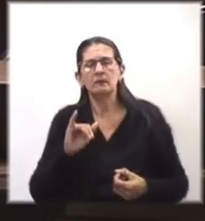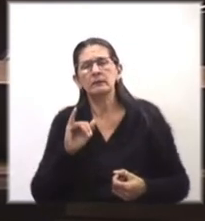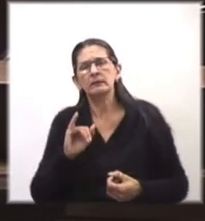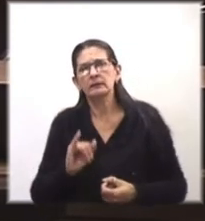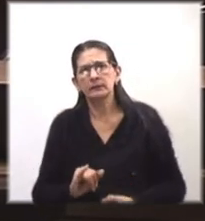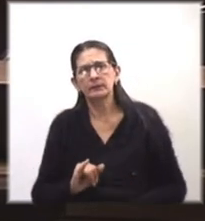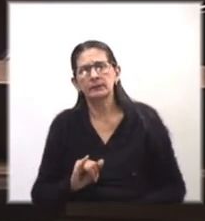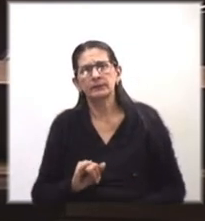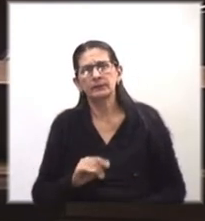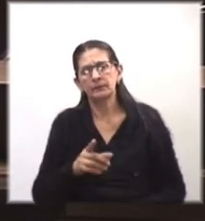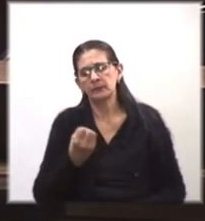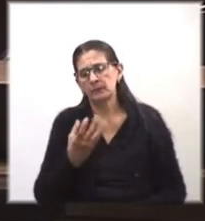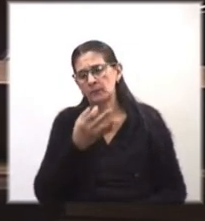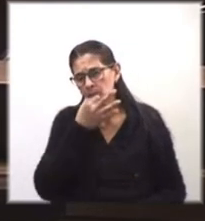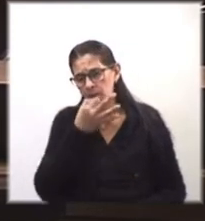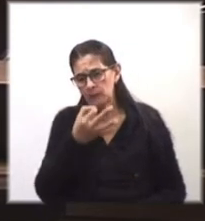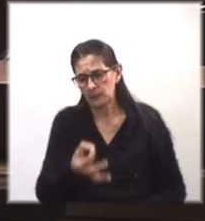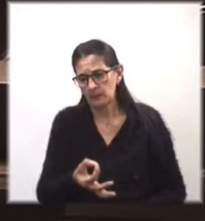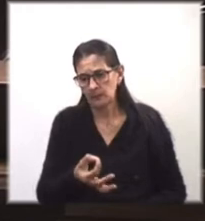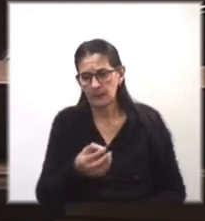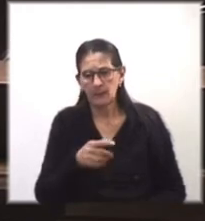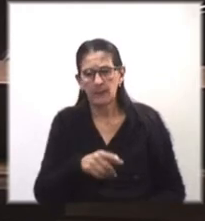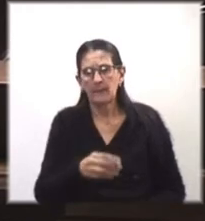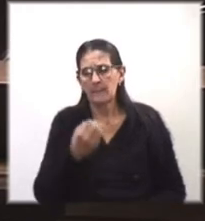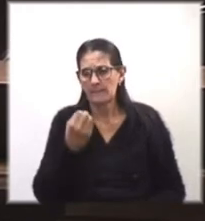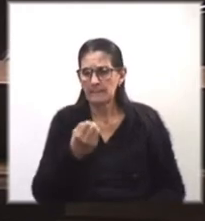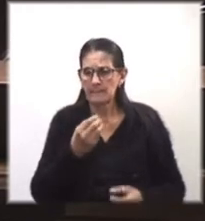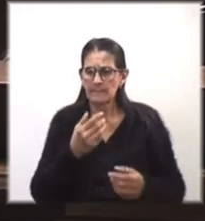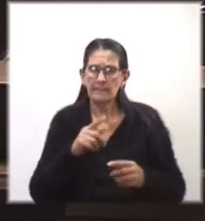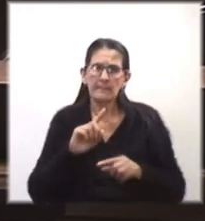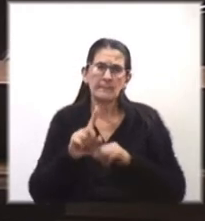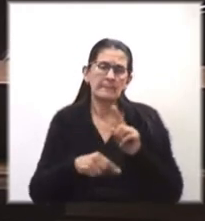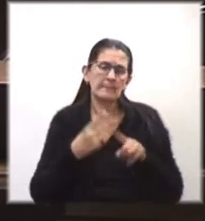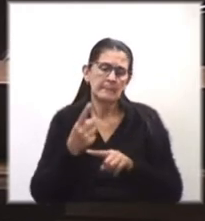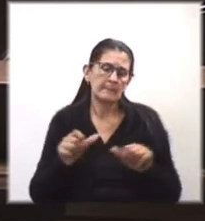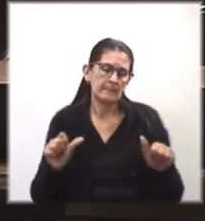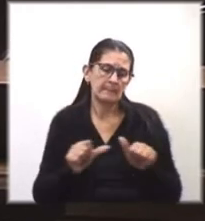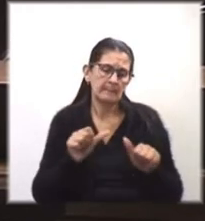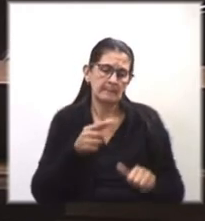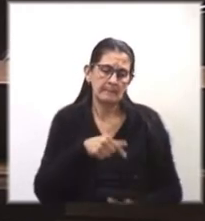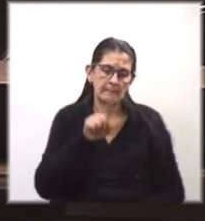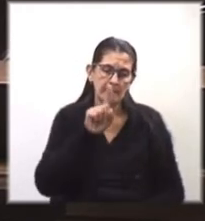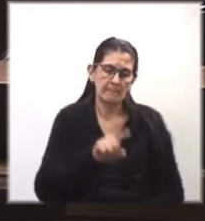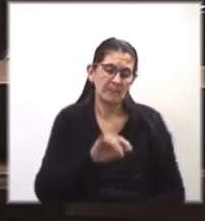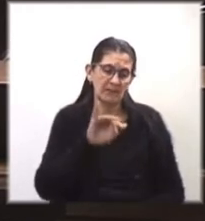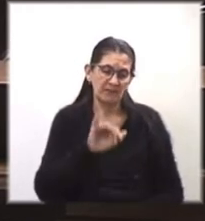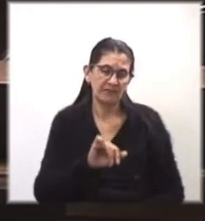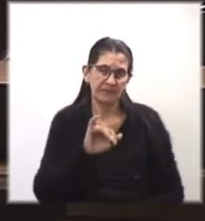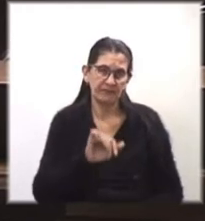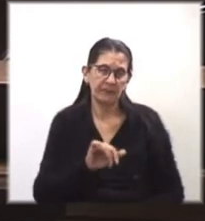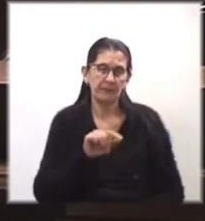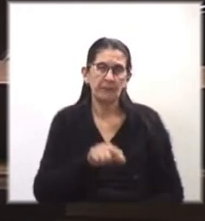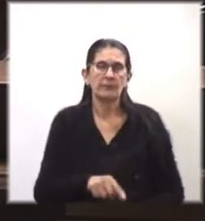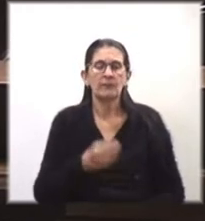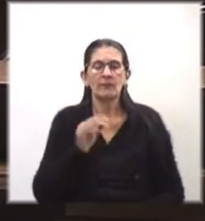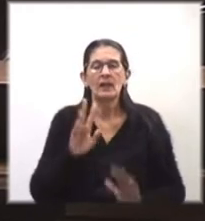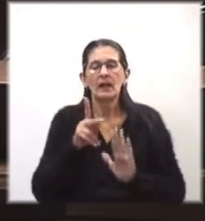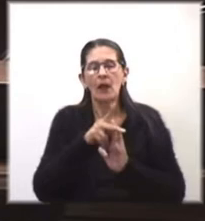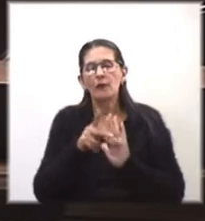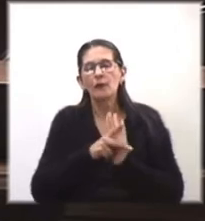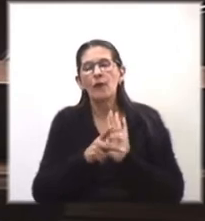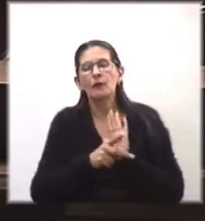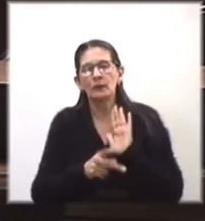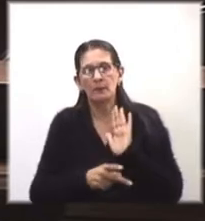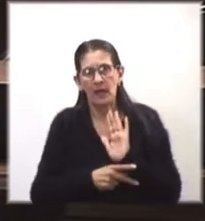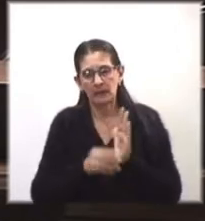como estaba dicho expresamente en el manifiesto que después se lee el 1 de mayo, no eran reglas consentidas, eran normas